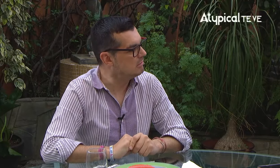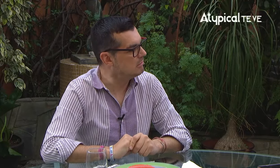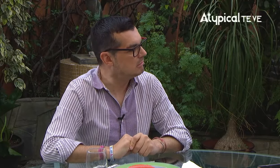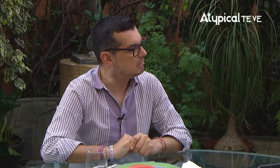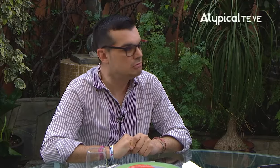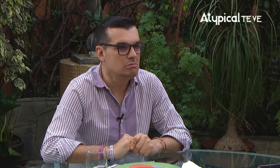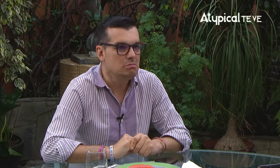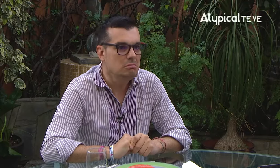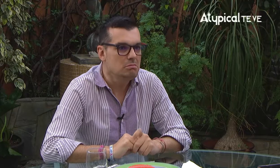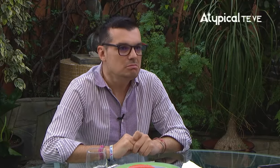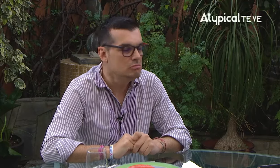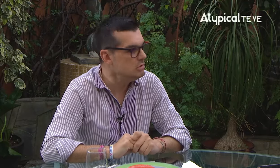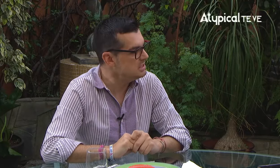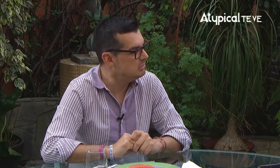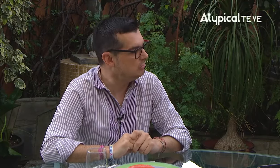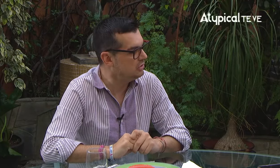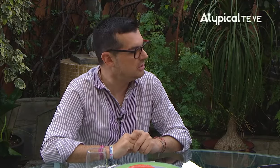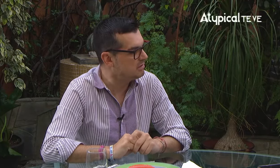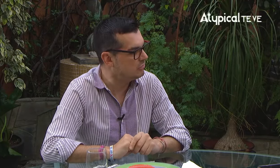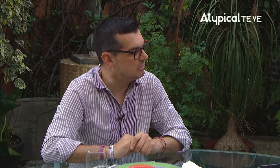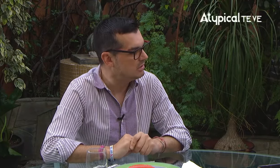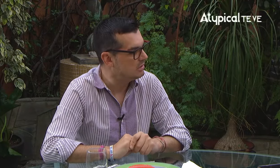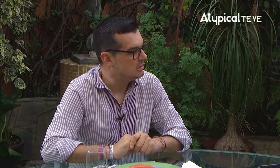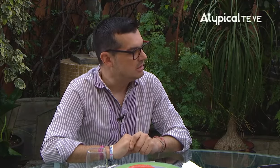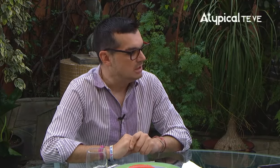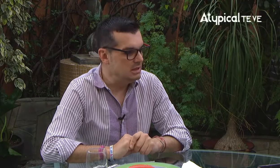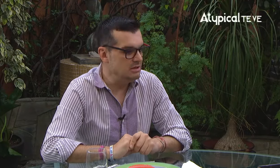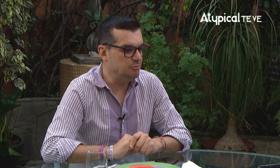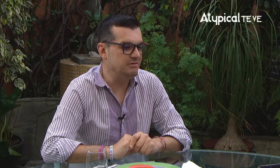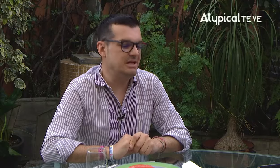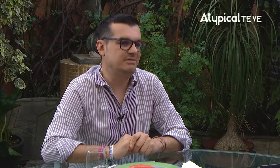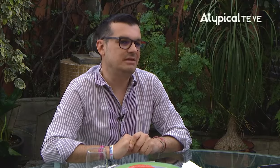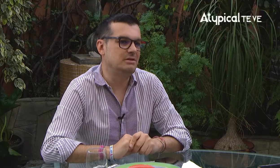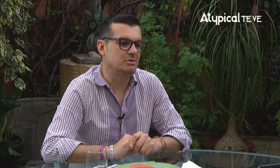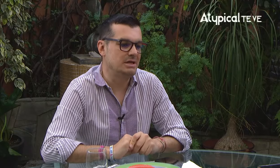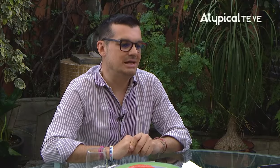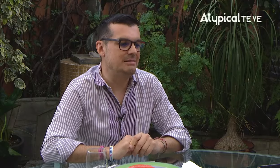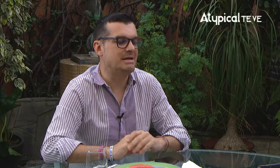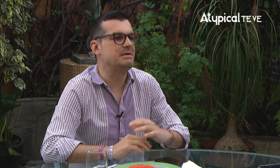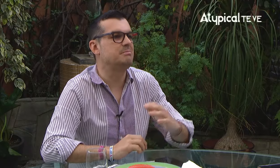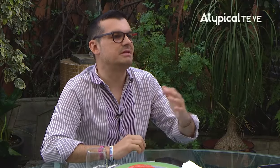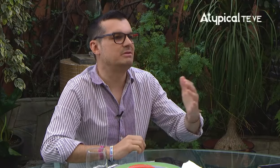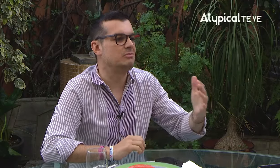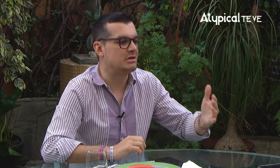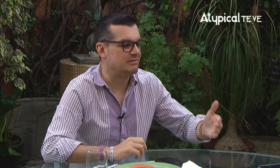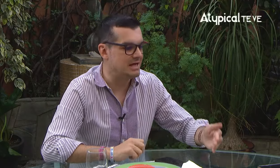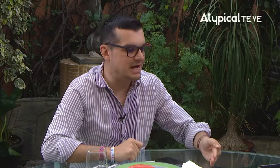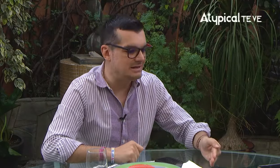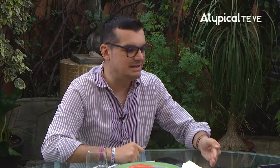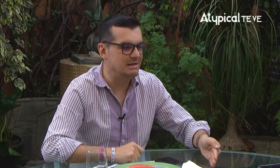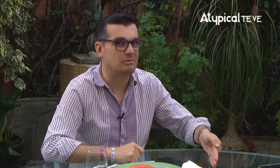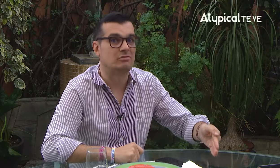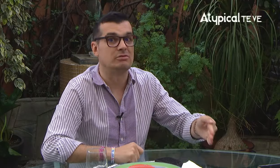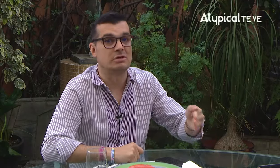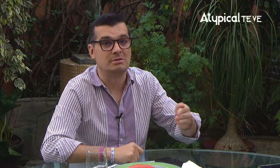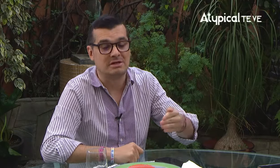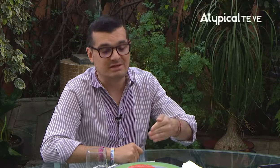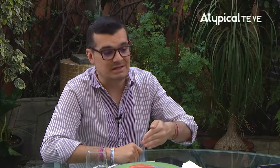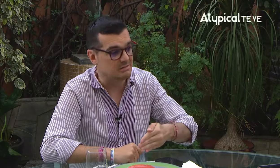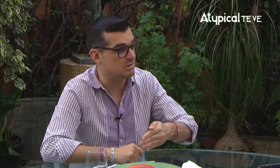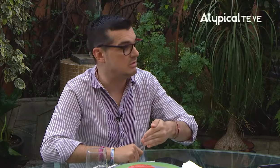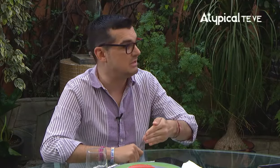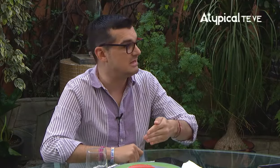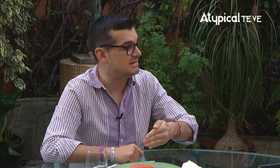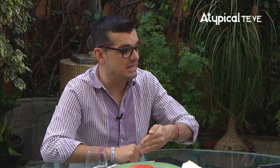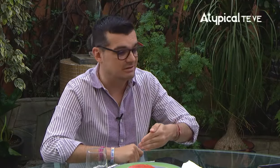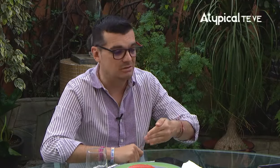nunca llegó, pues yo no, nunca llegó, no sé qué pasó. Y después trascendió que habían pedido un rescate, luego resultó que el